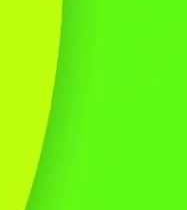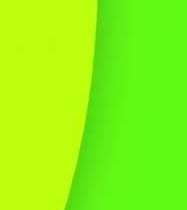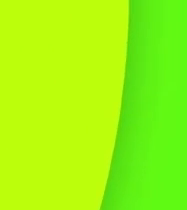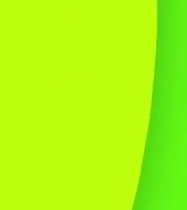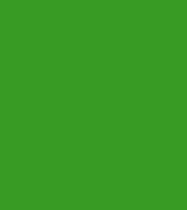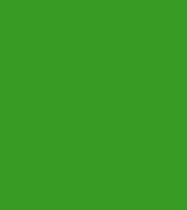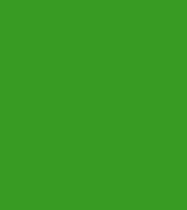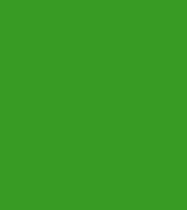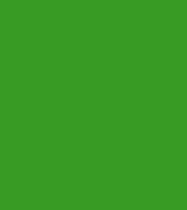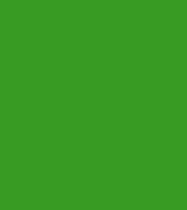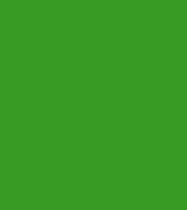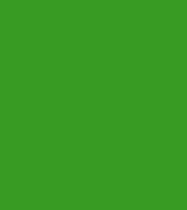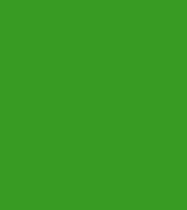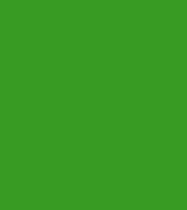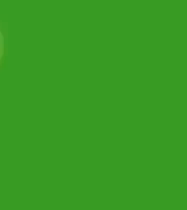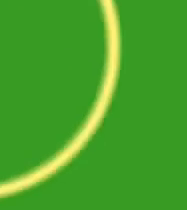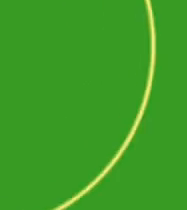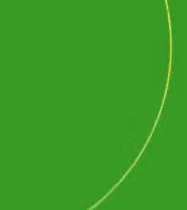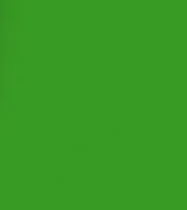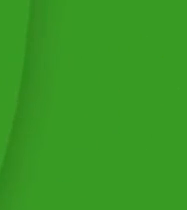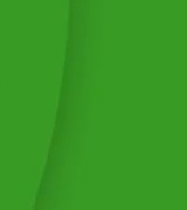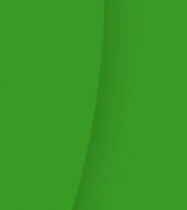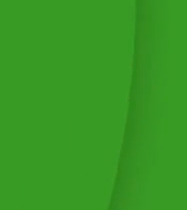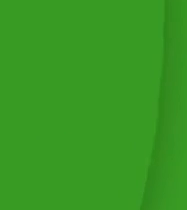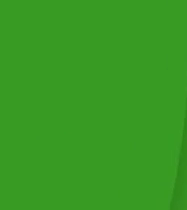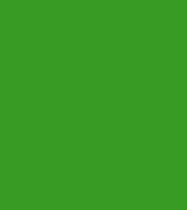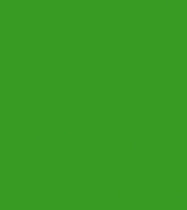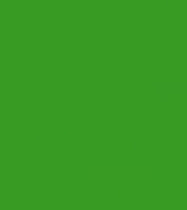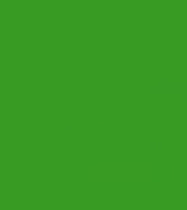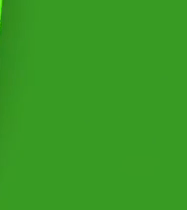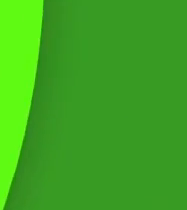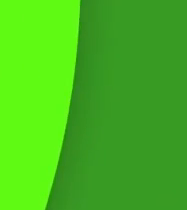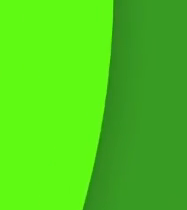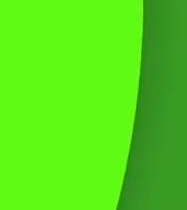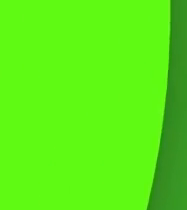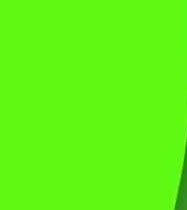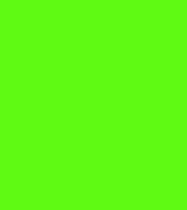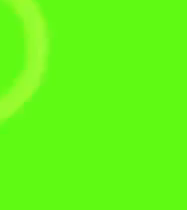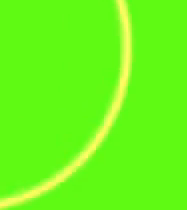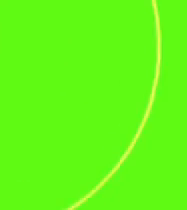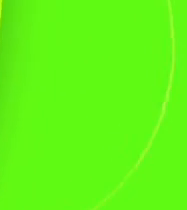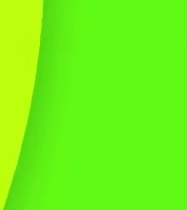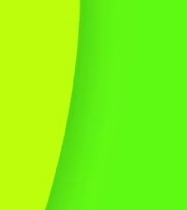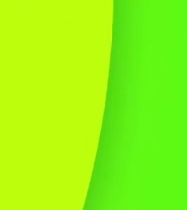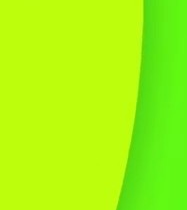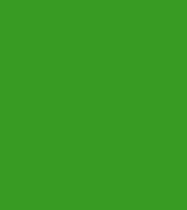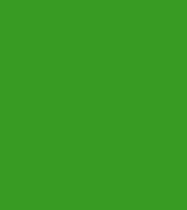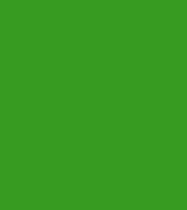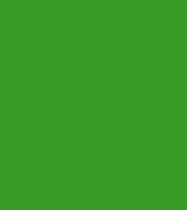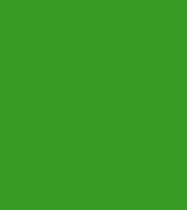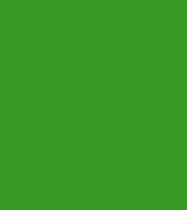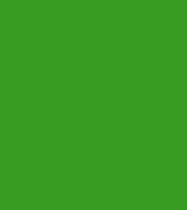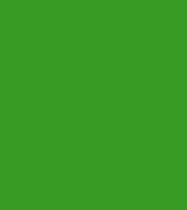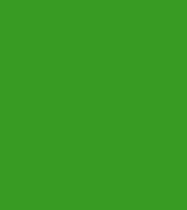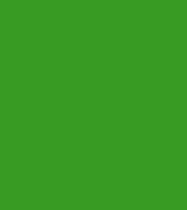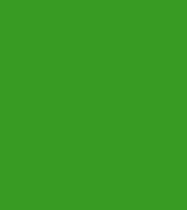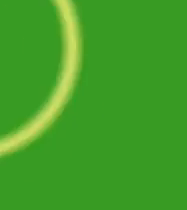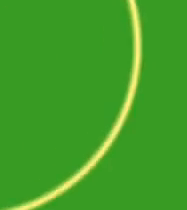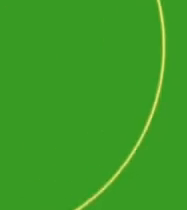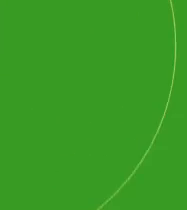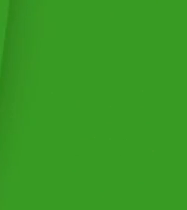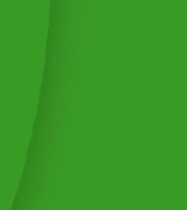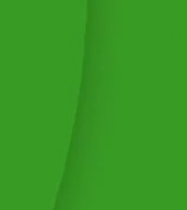12 años los miedos se generan por los deberes y controles resultados académicos heridas